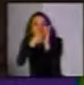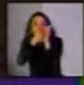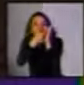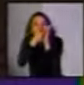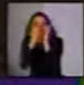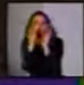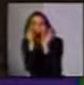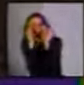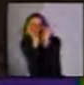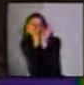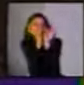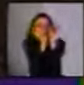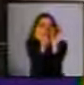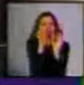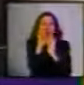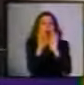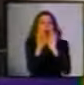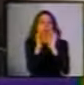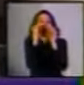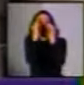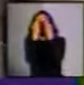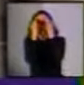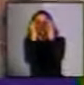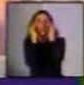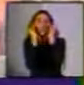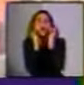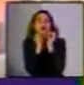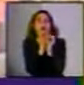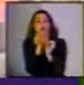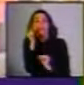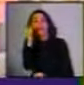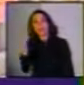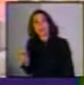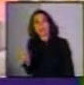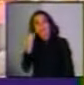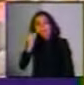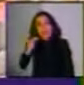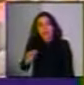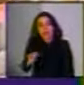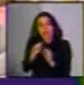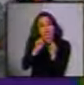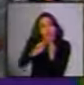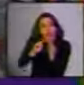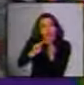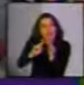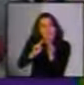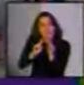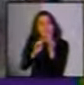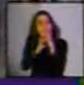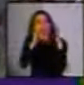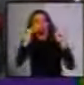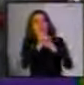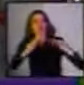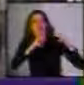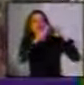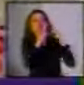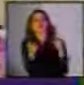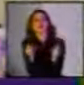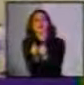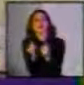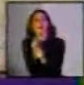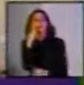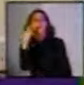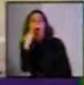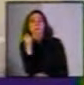ser prolijo, cuidadoso con los detalles más mínimos. Francisco desde niño refaccionó grandes construcciones junto a su padre. Yo